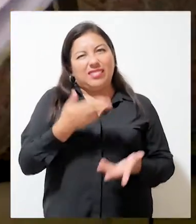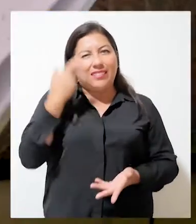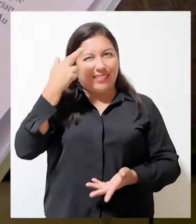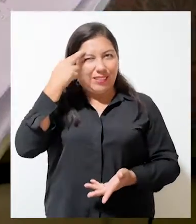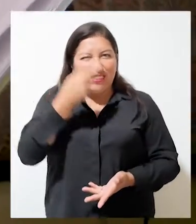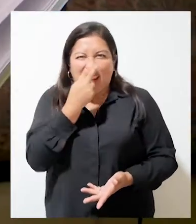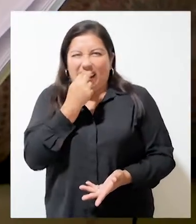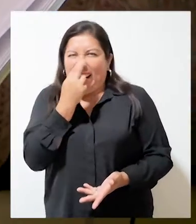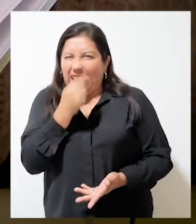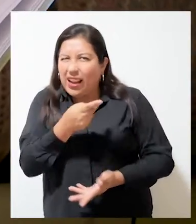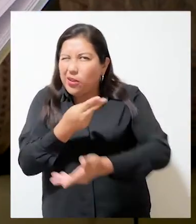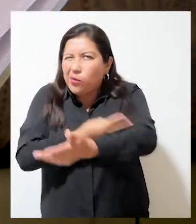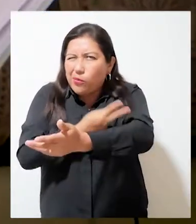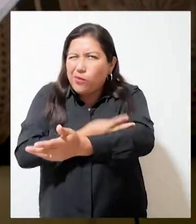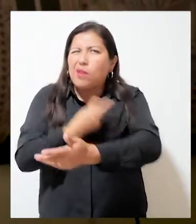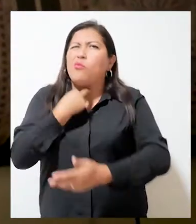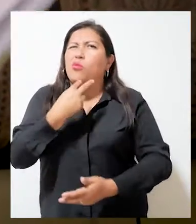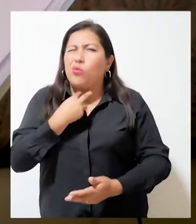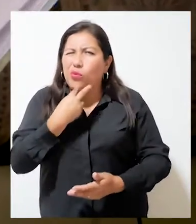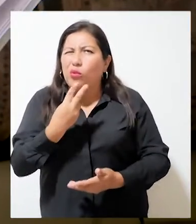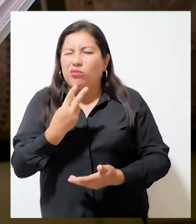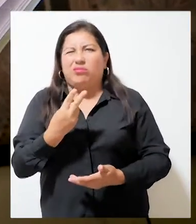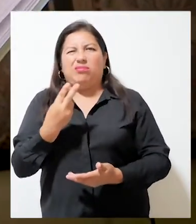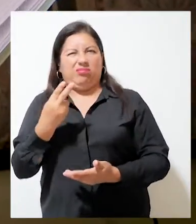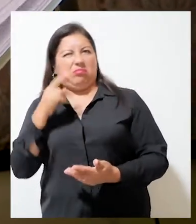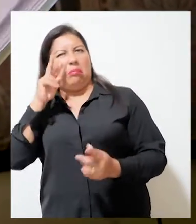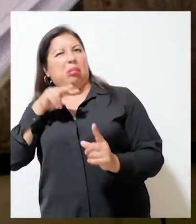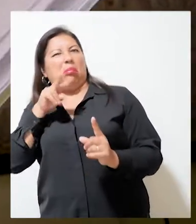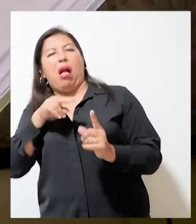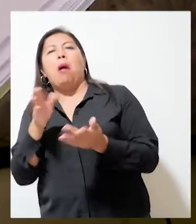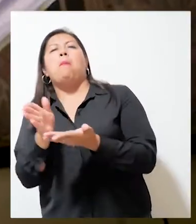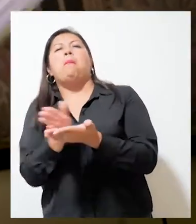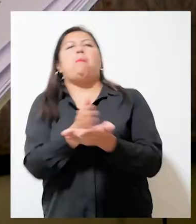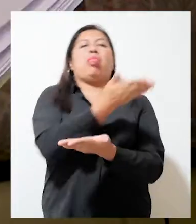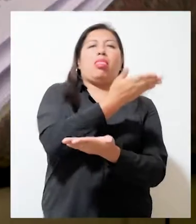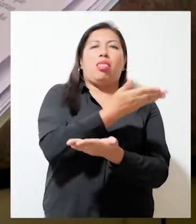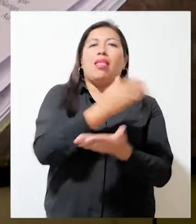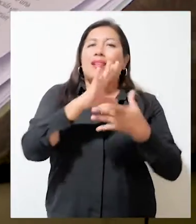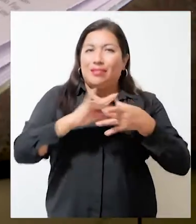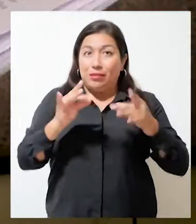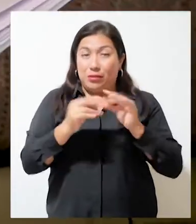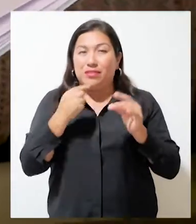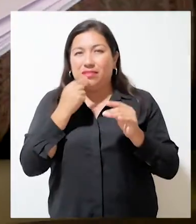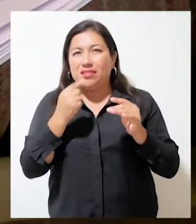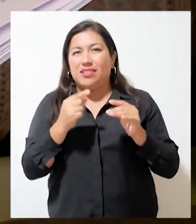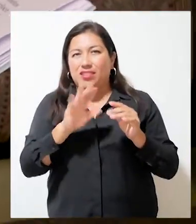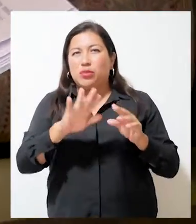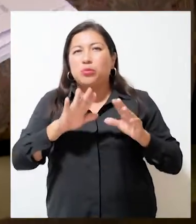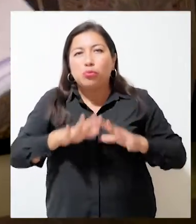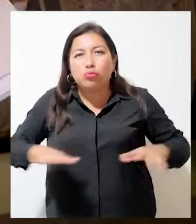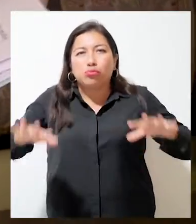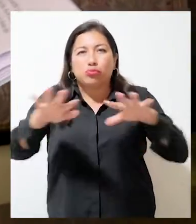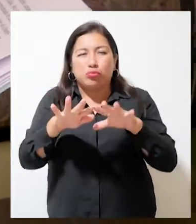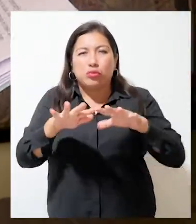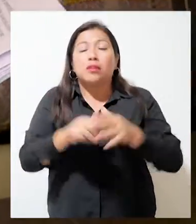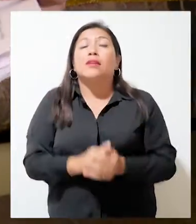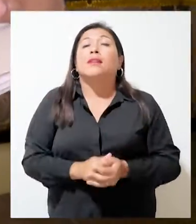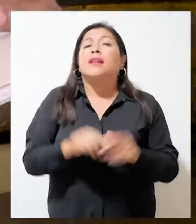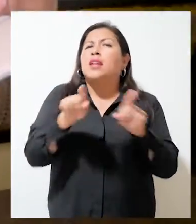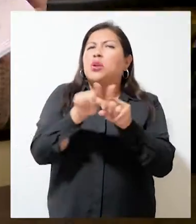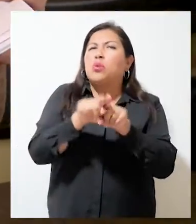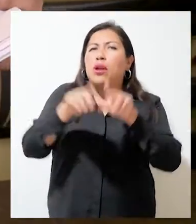particular. Y como es tan particular, es retirada del rebaño. Hace un paralelo a lo que pasamos las personas